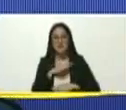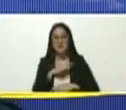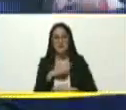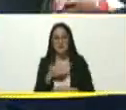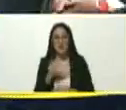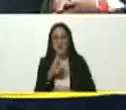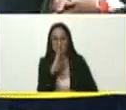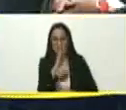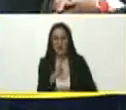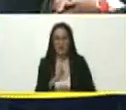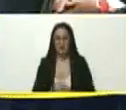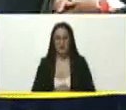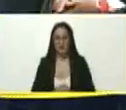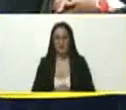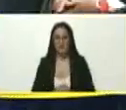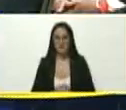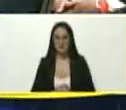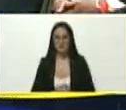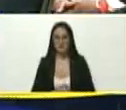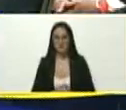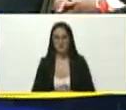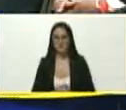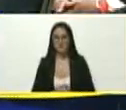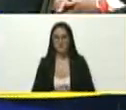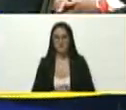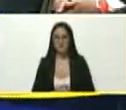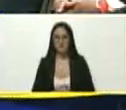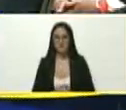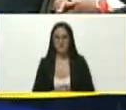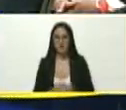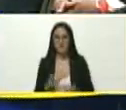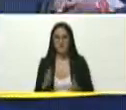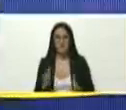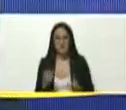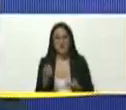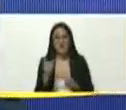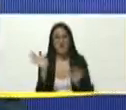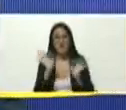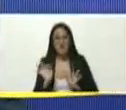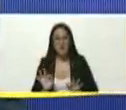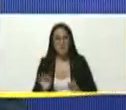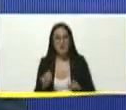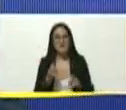manera directa y de manera indirecta por la vía financiera